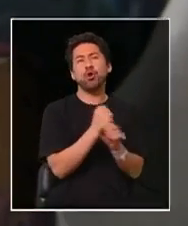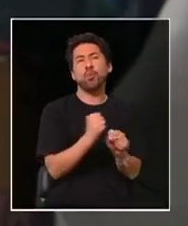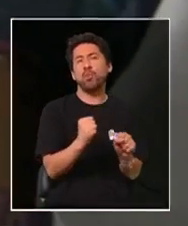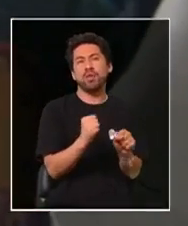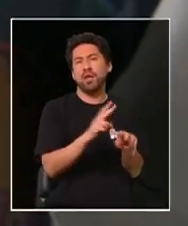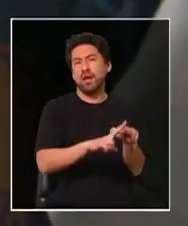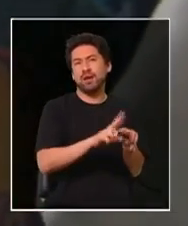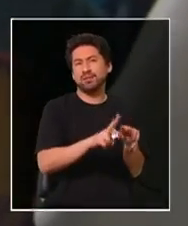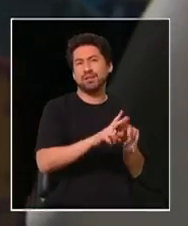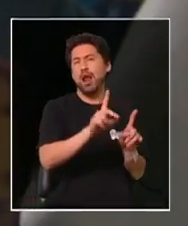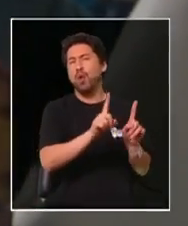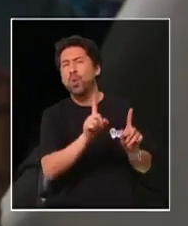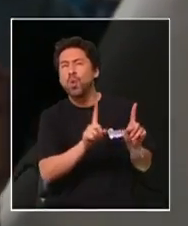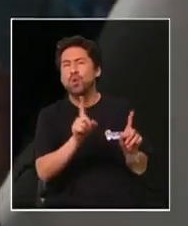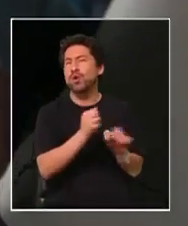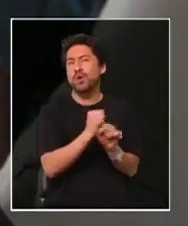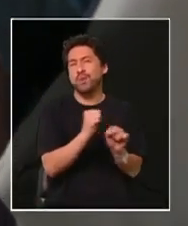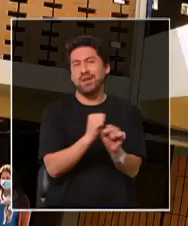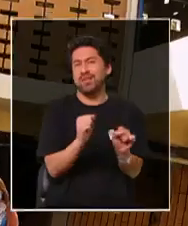puede